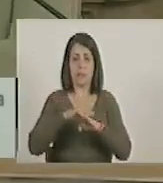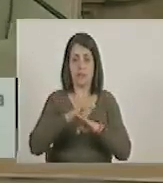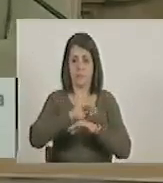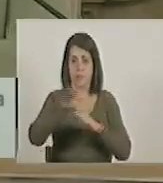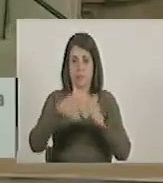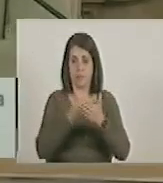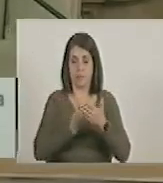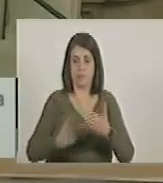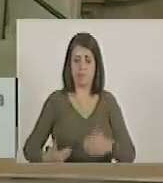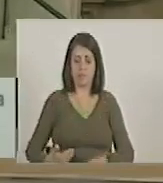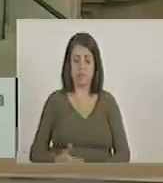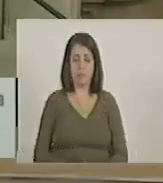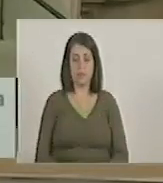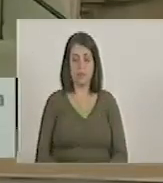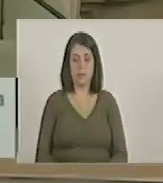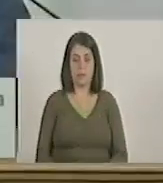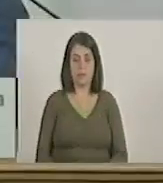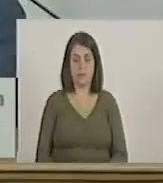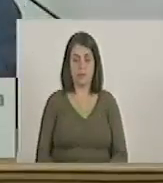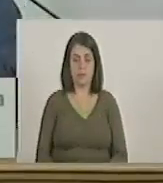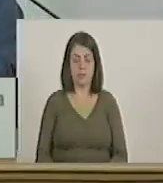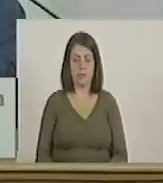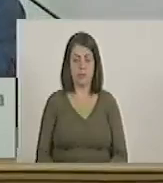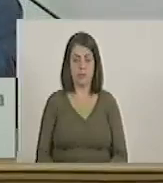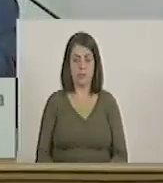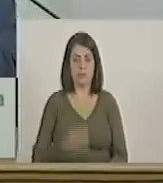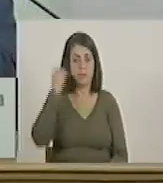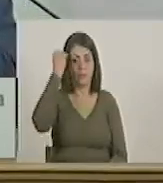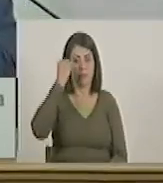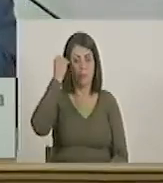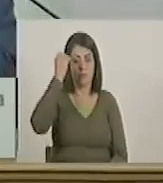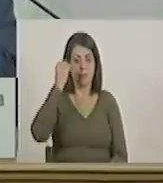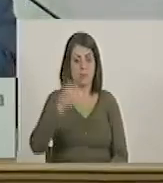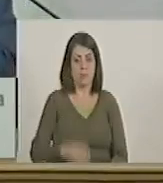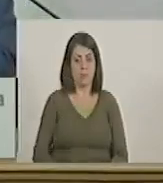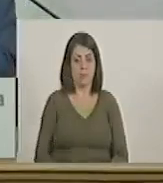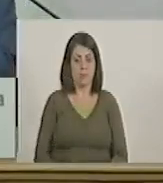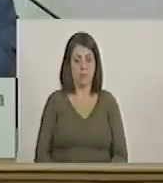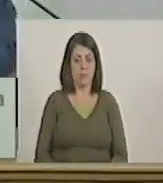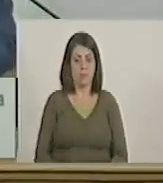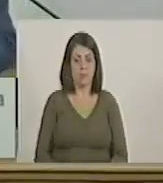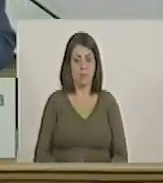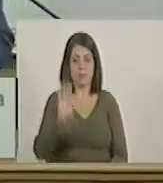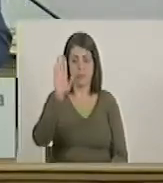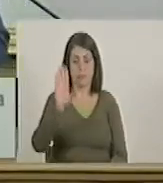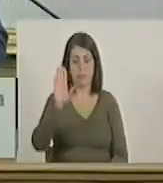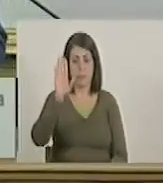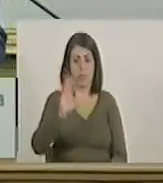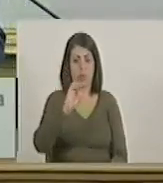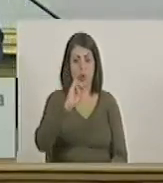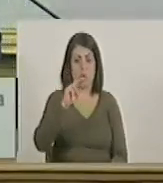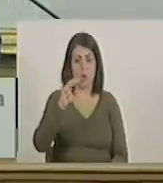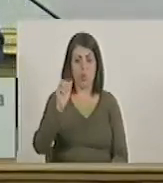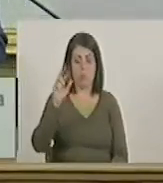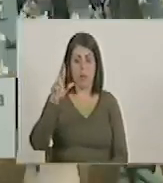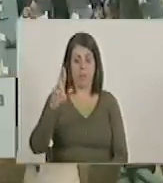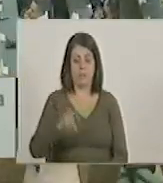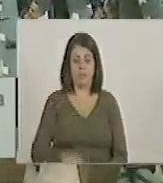todo, vicepresidente. En consideración. Pide la palabra el diputado Omar Ávila.